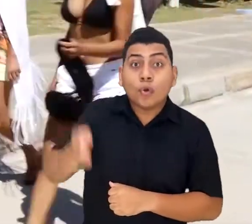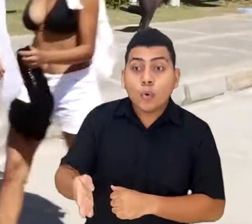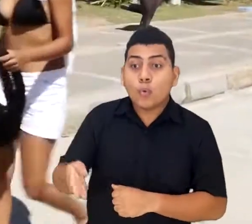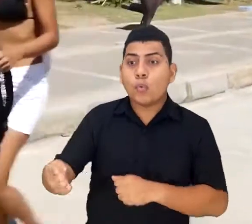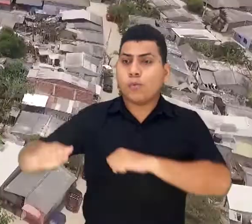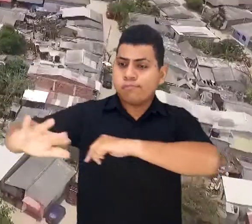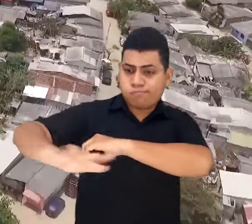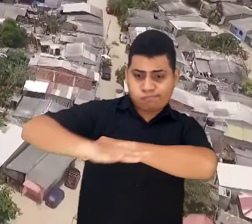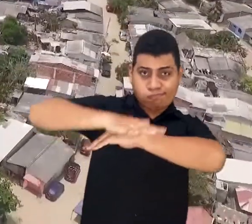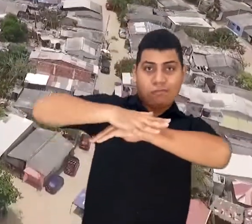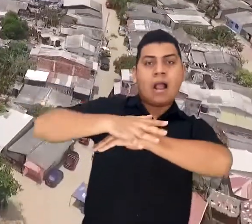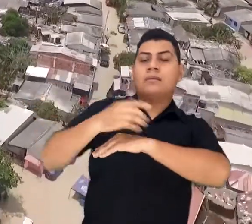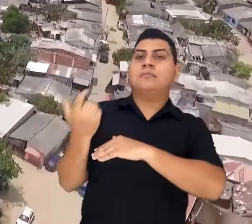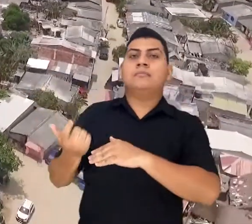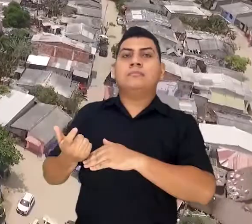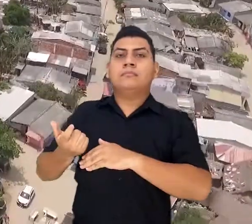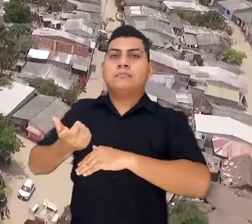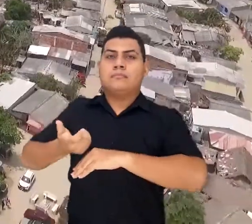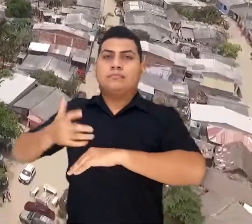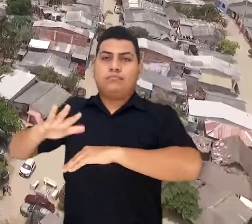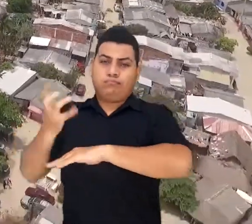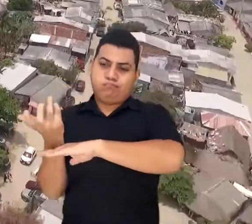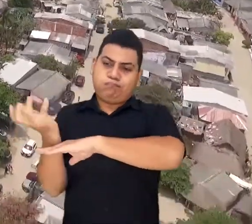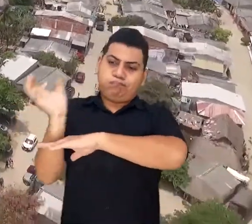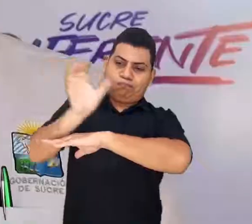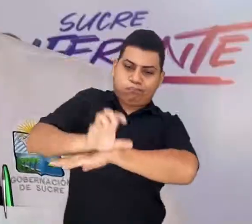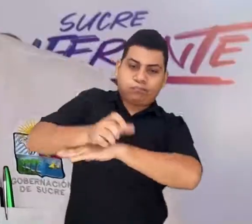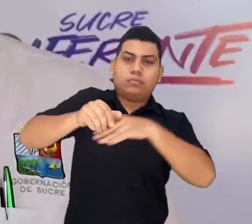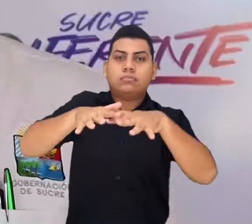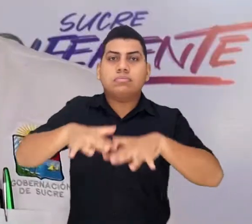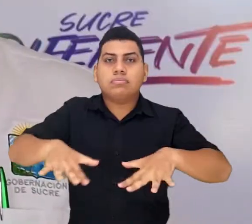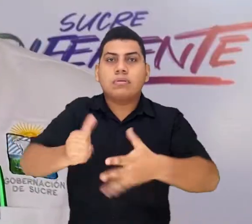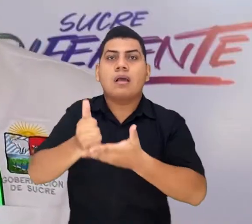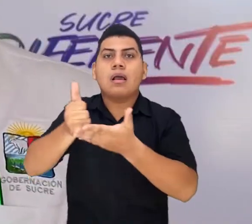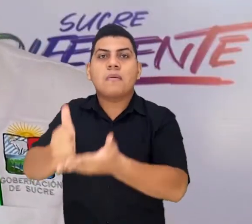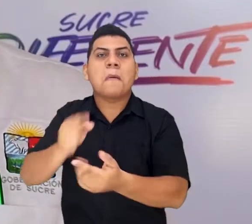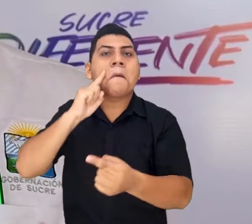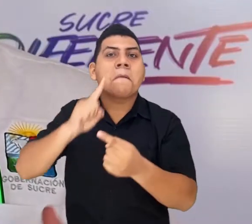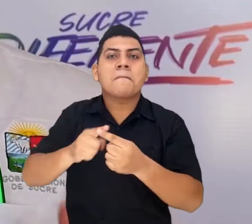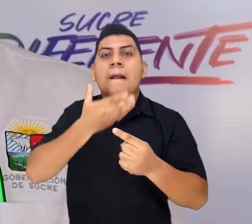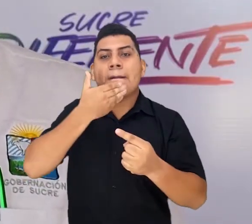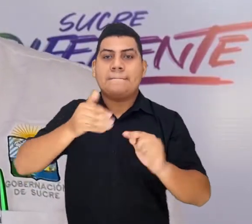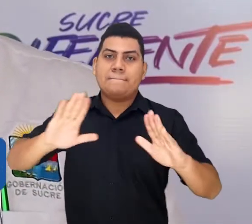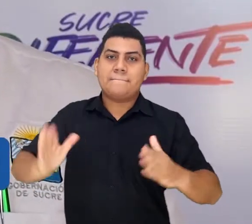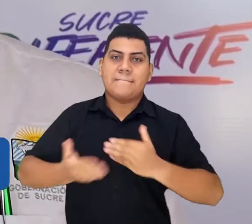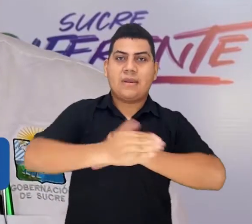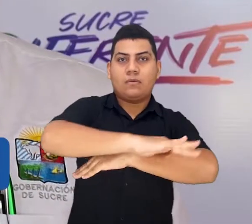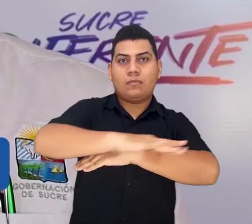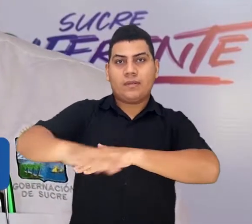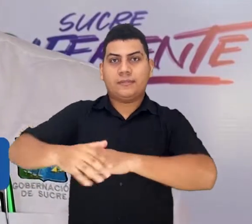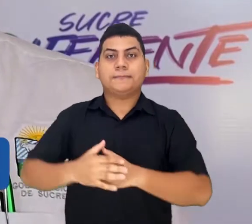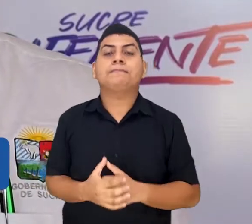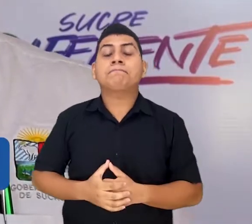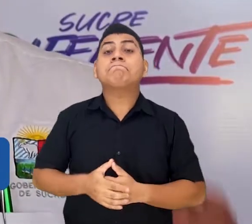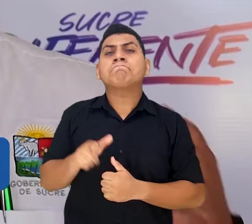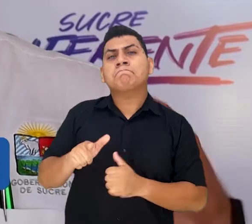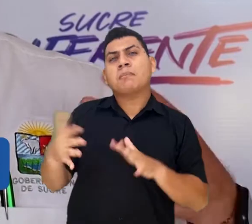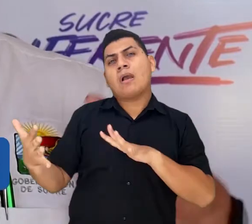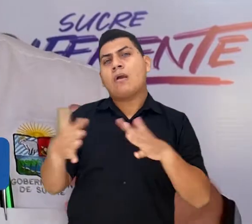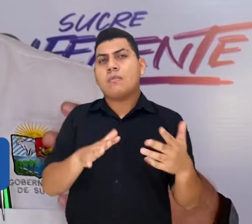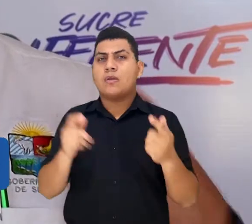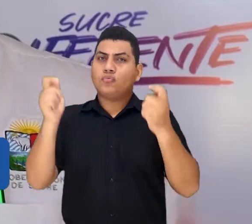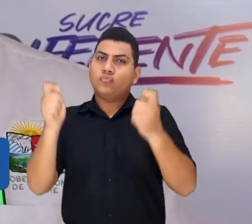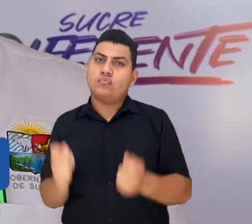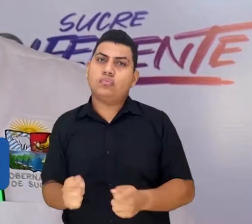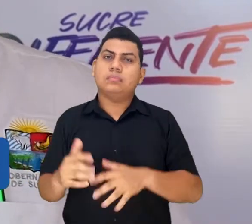en la zona urbana de Tolú y del corregimiento de Berrugas. Eso suma aproximadamente 285 mil millones de pesos,